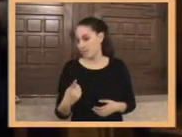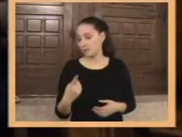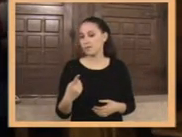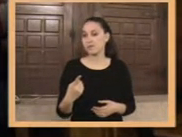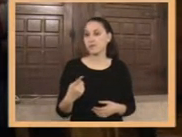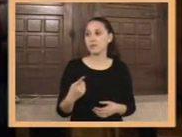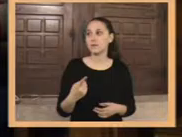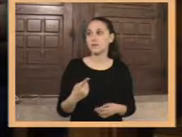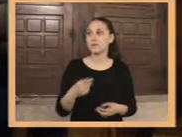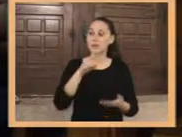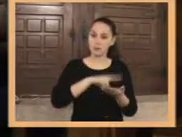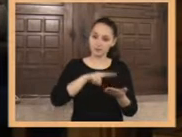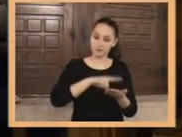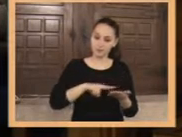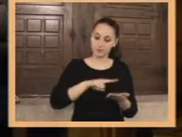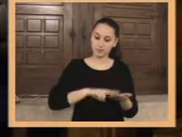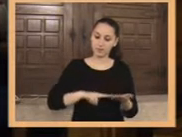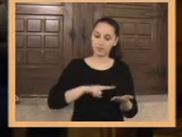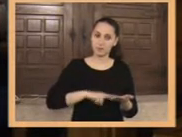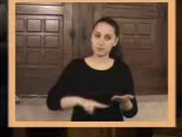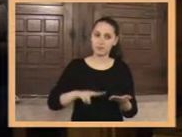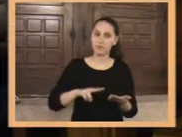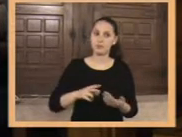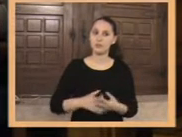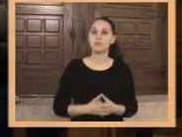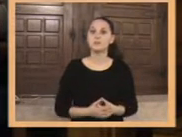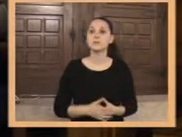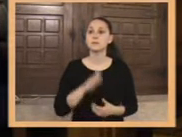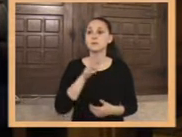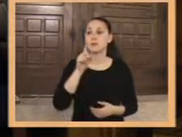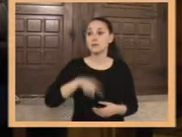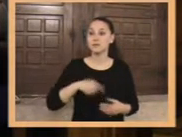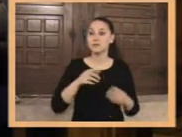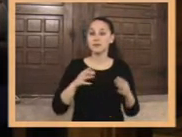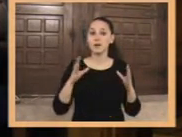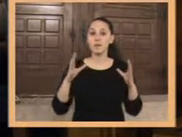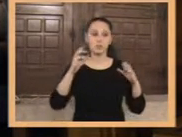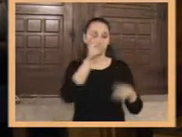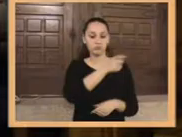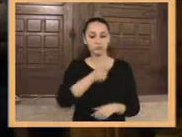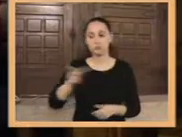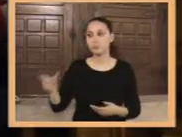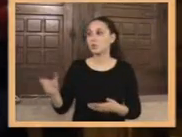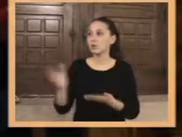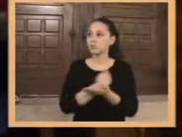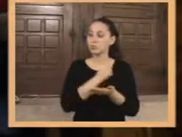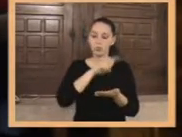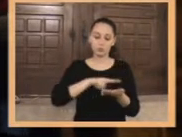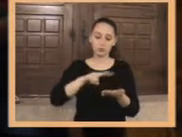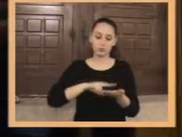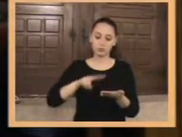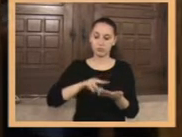este texto consensuado de todos los grupos políticos, el que también por consenso de todos va a dar lectura el secretario, y a partir